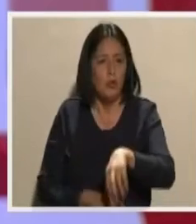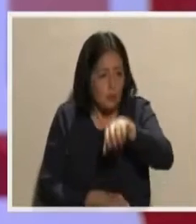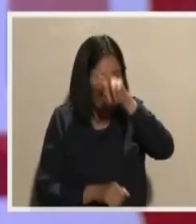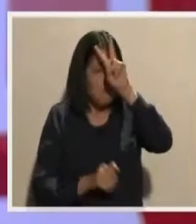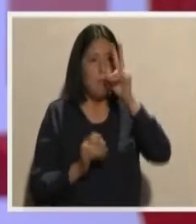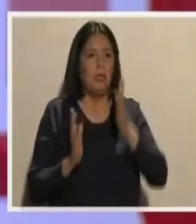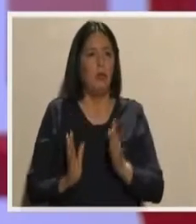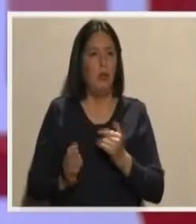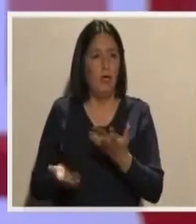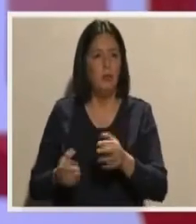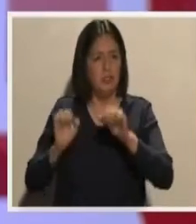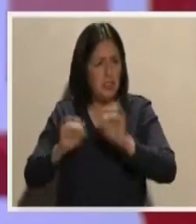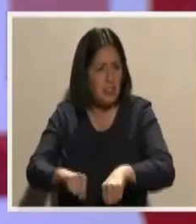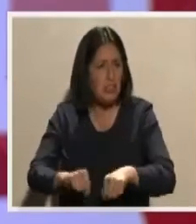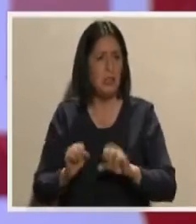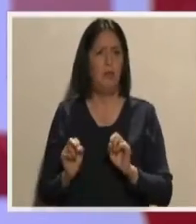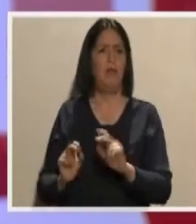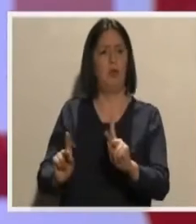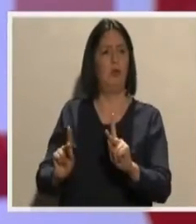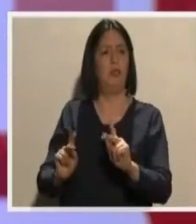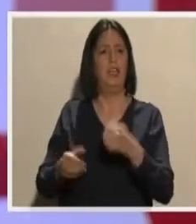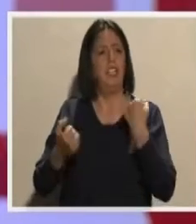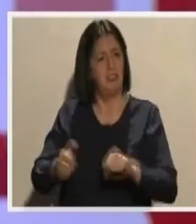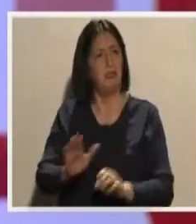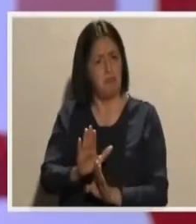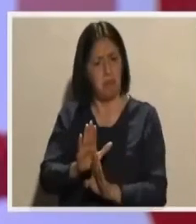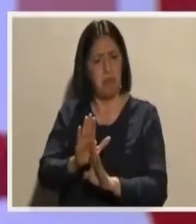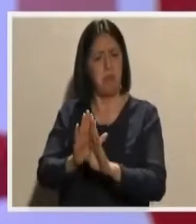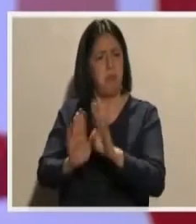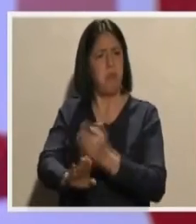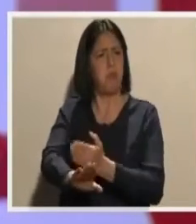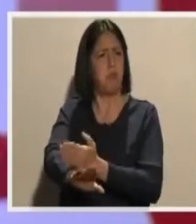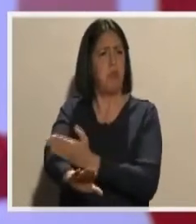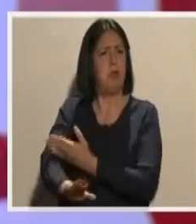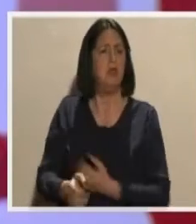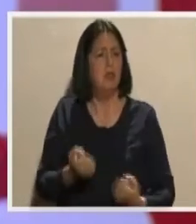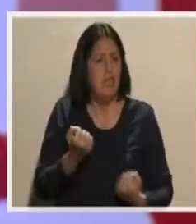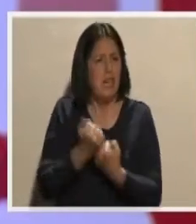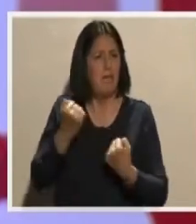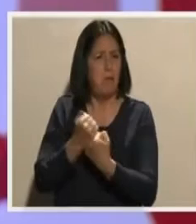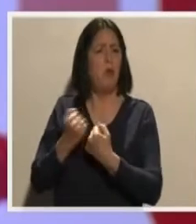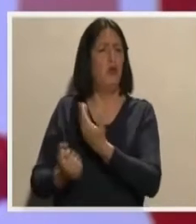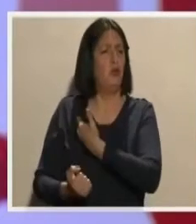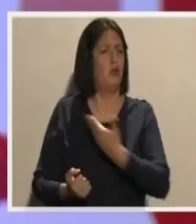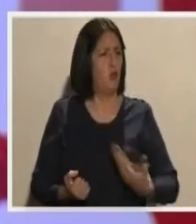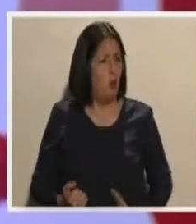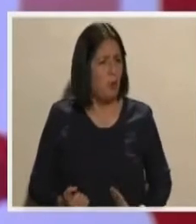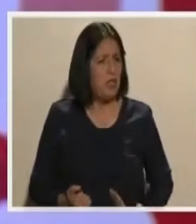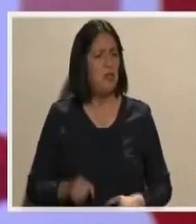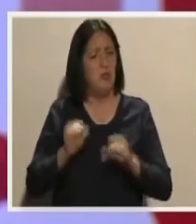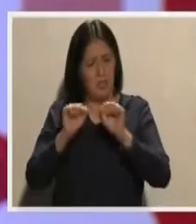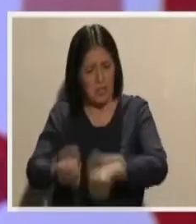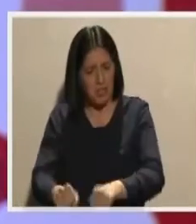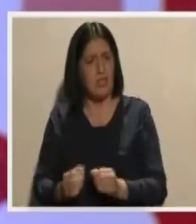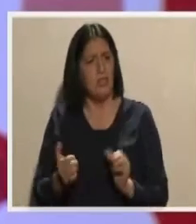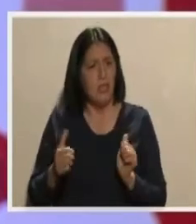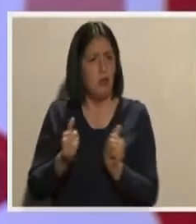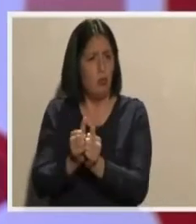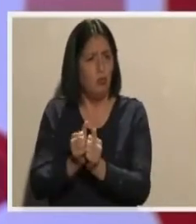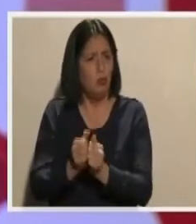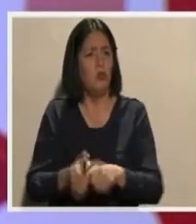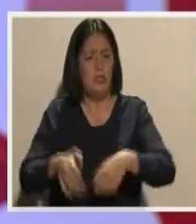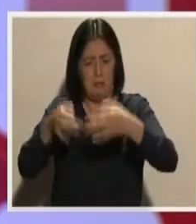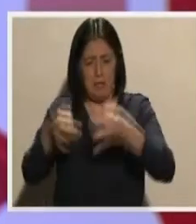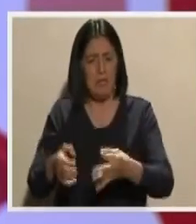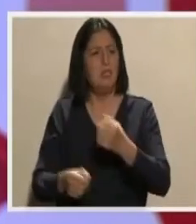peruanos tengan la oportunidad de prosperar con el apoyo de un Estado presente y eficiente. Para